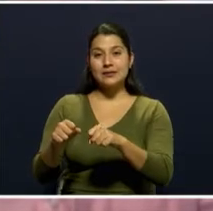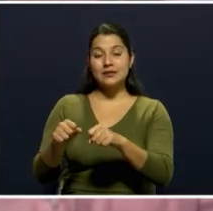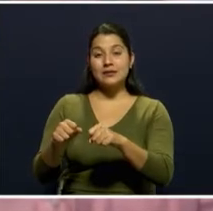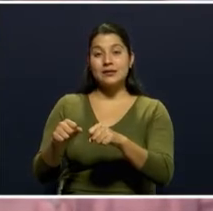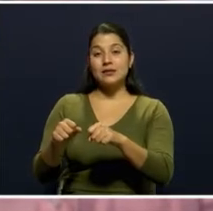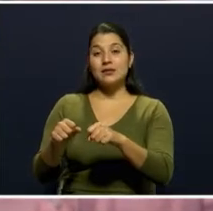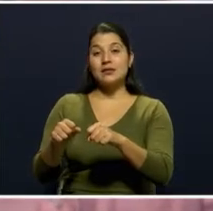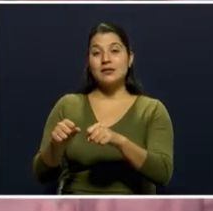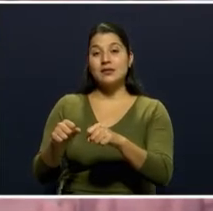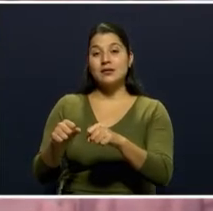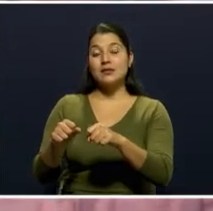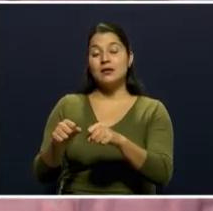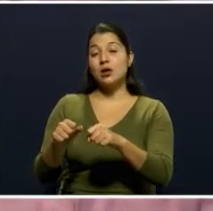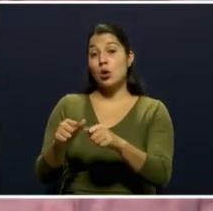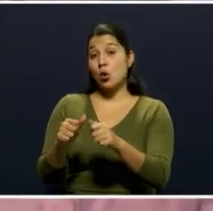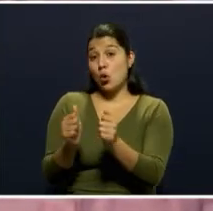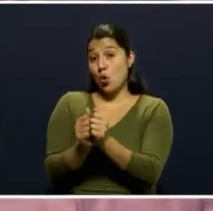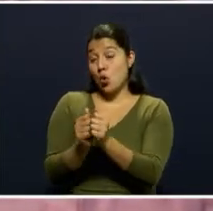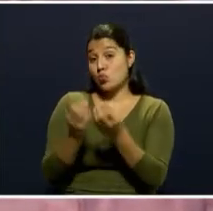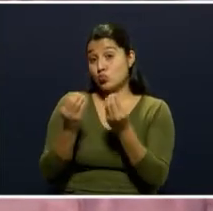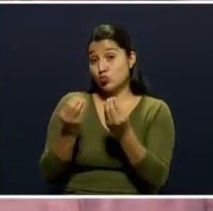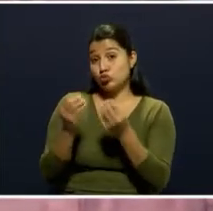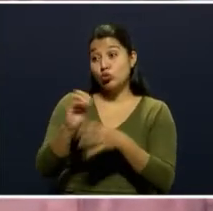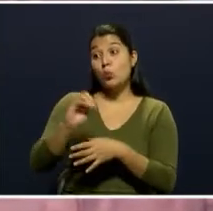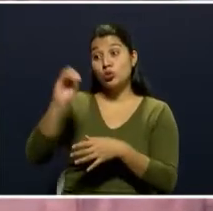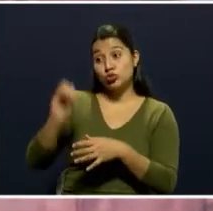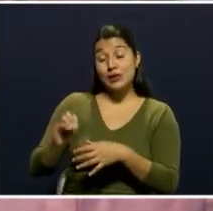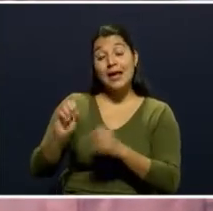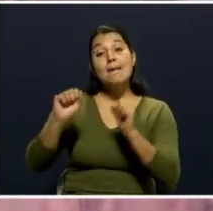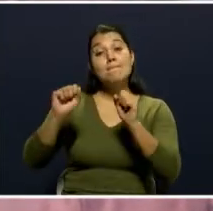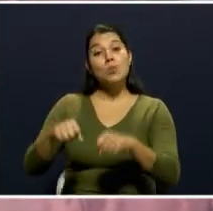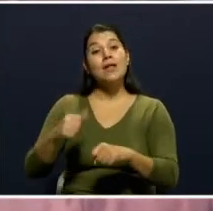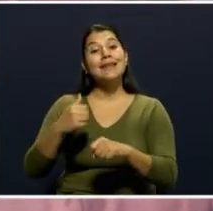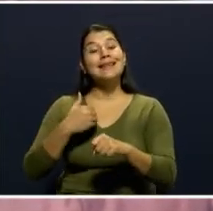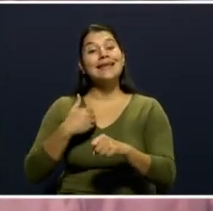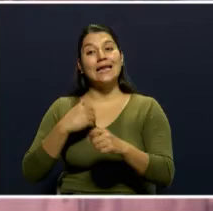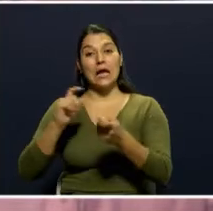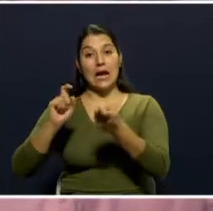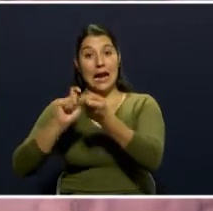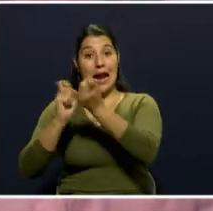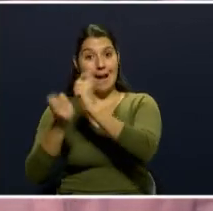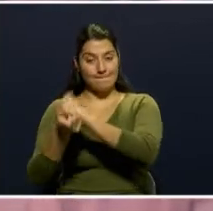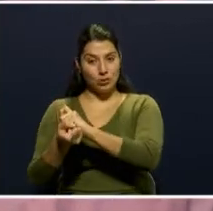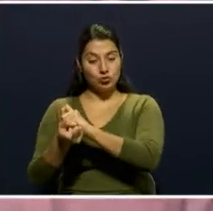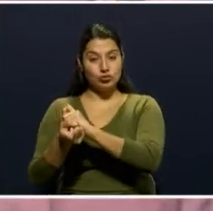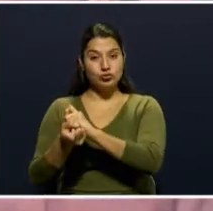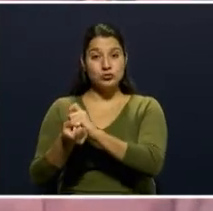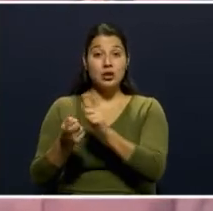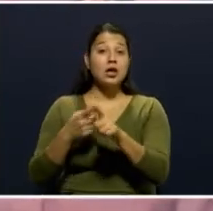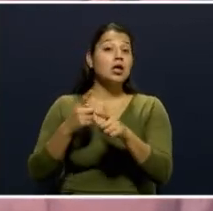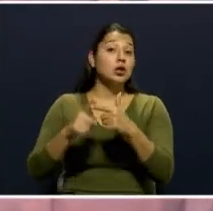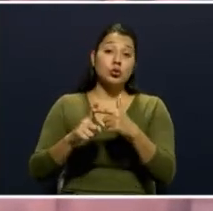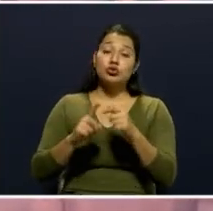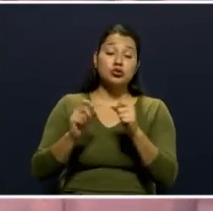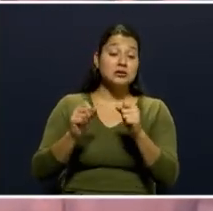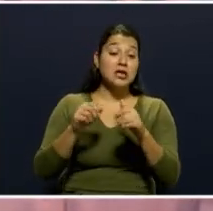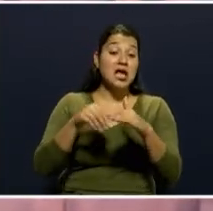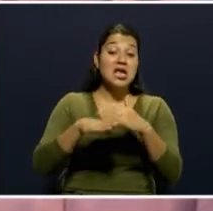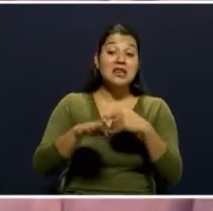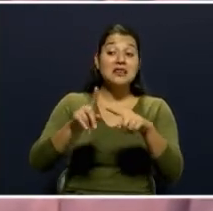con una alta tasa pues, de variación. Entonces podemos obtener diferentes variantes en diferentes